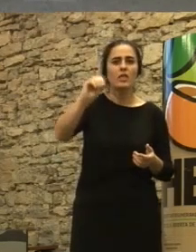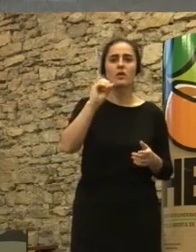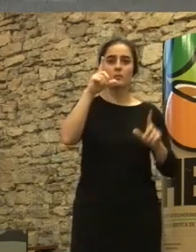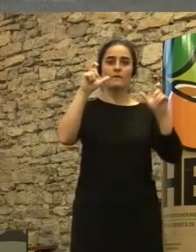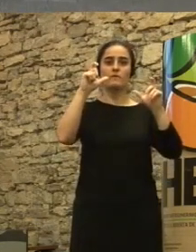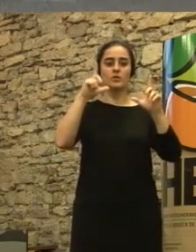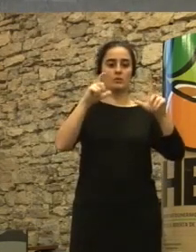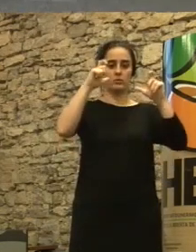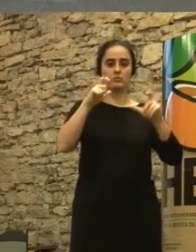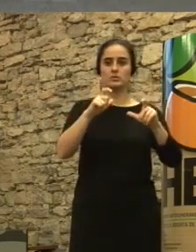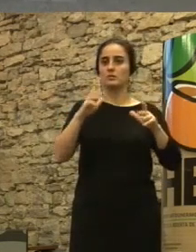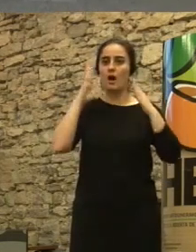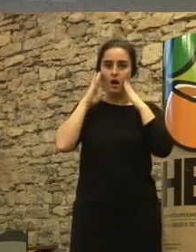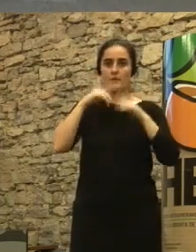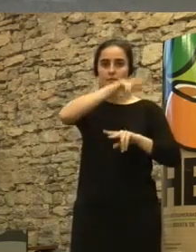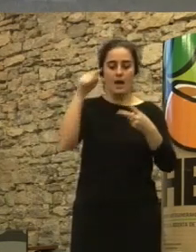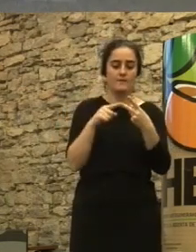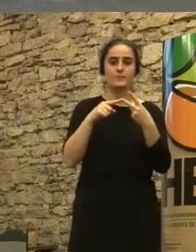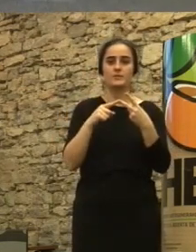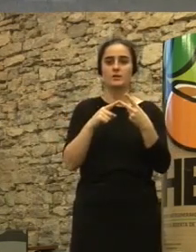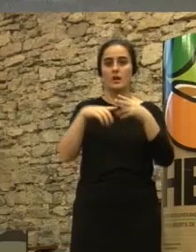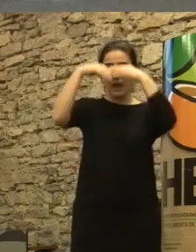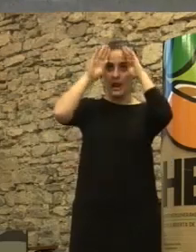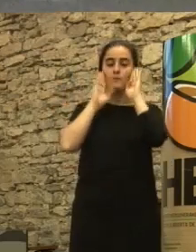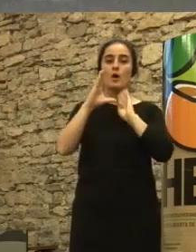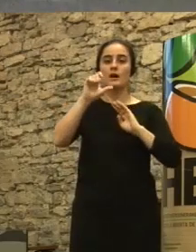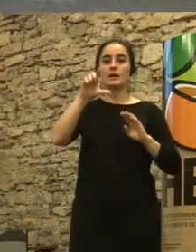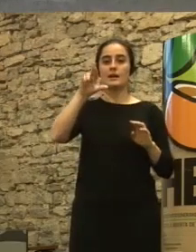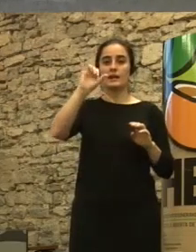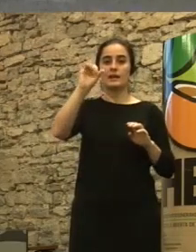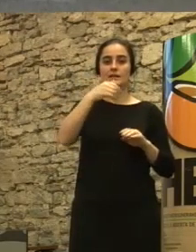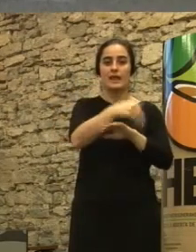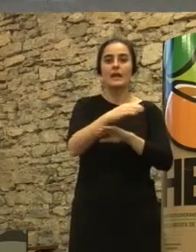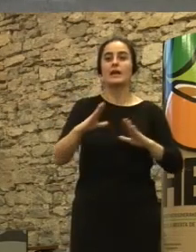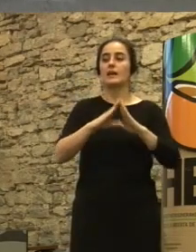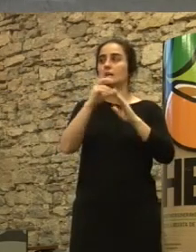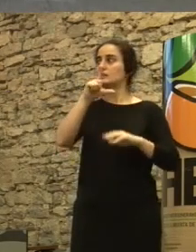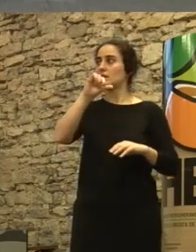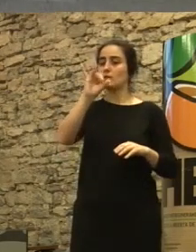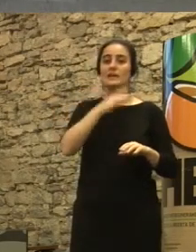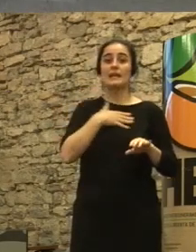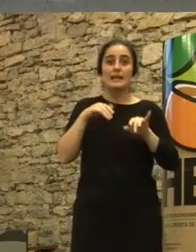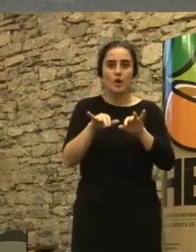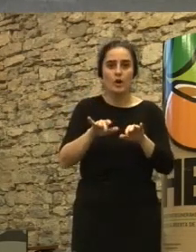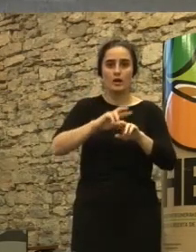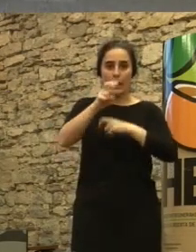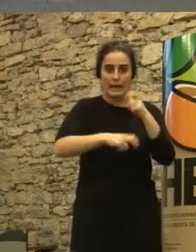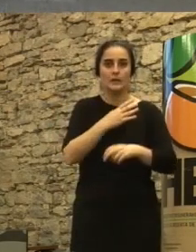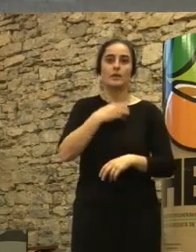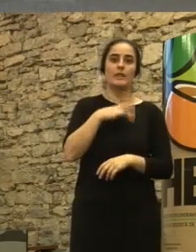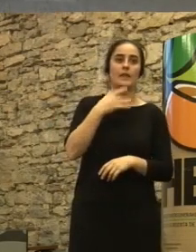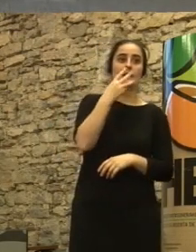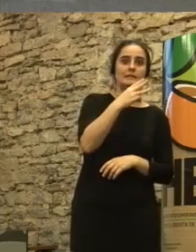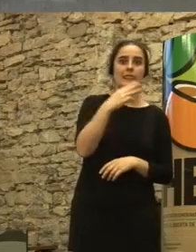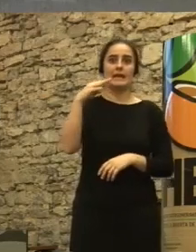foto con una captura. El de abajo: las monjas clarisas de la calle San Luis quieren arreglar el órgano y entonces el día 13 y el 14 de marzo van a